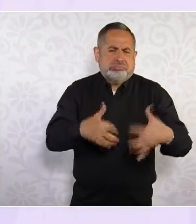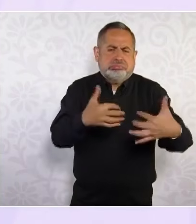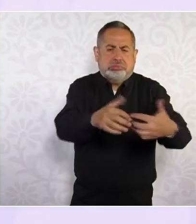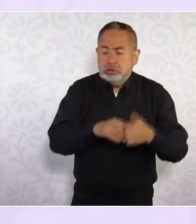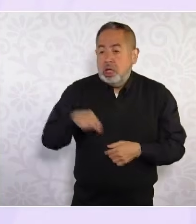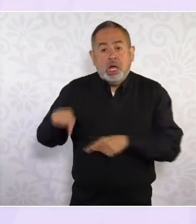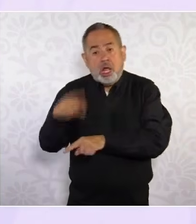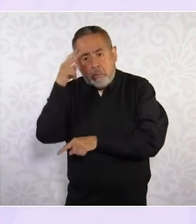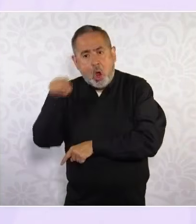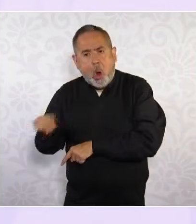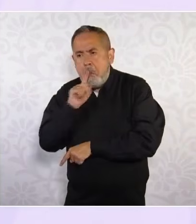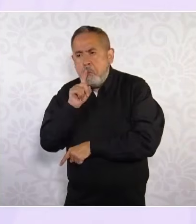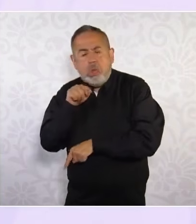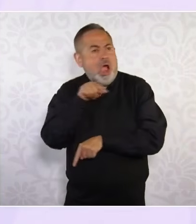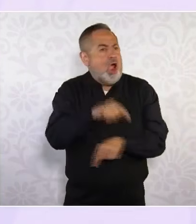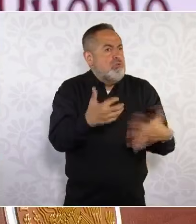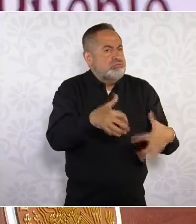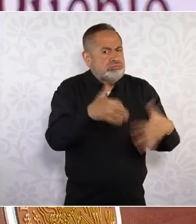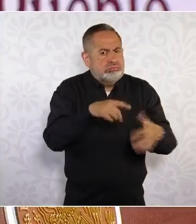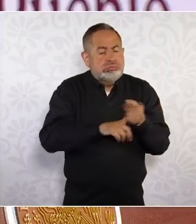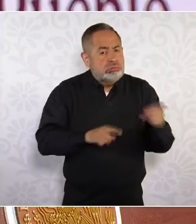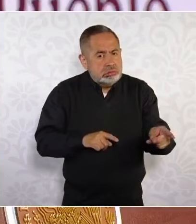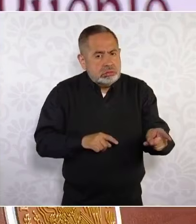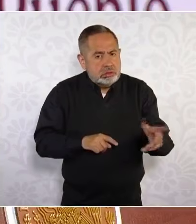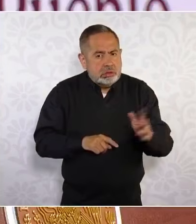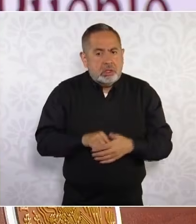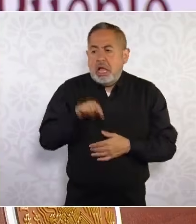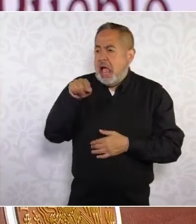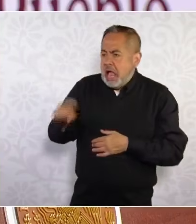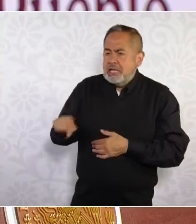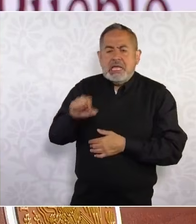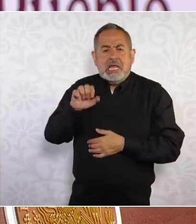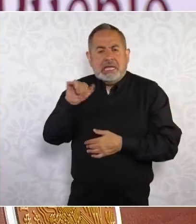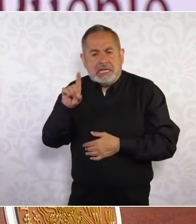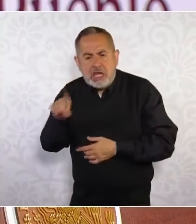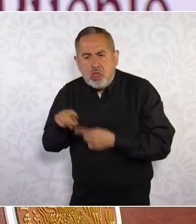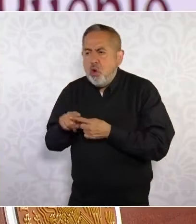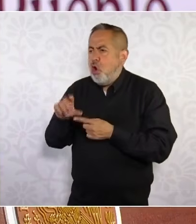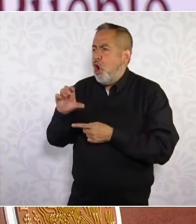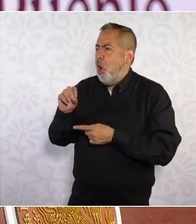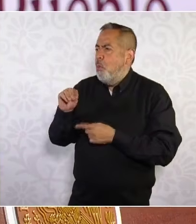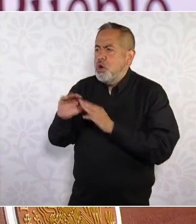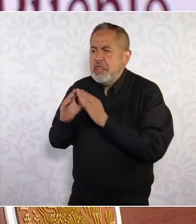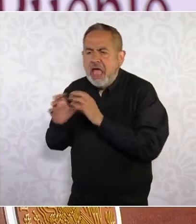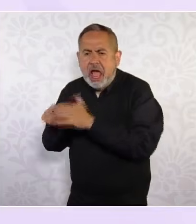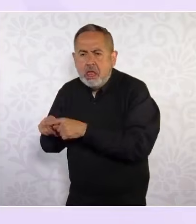nuestro país, donde la producción es a través de ejidos, de comunidades.